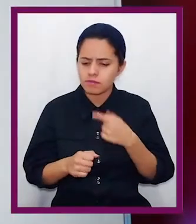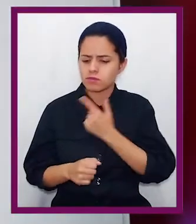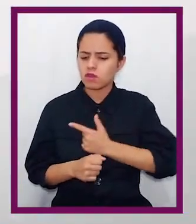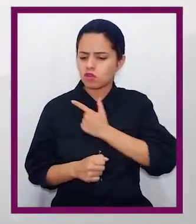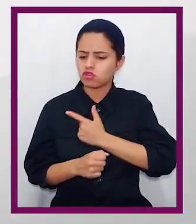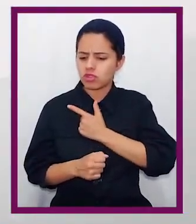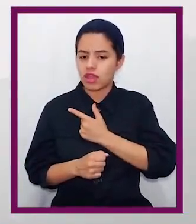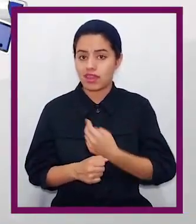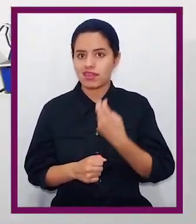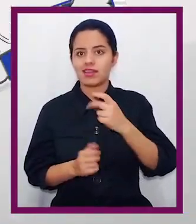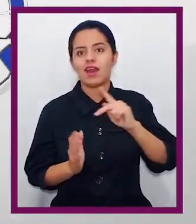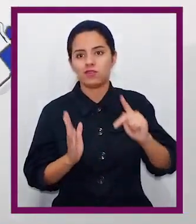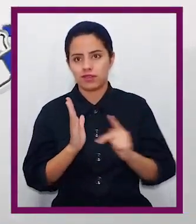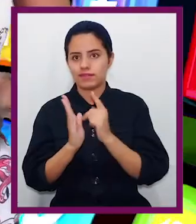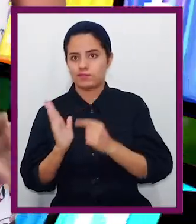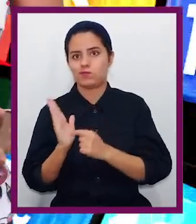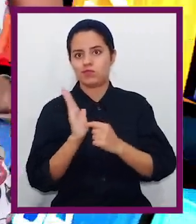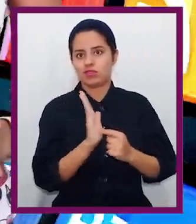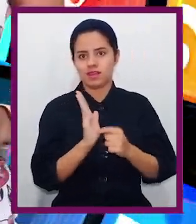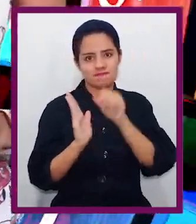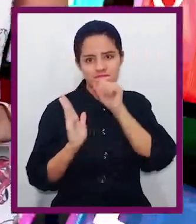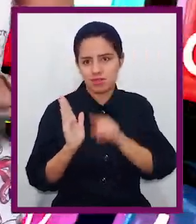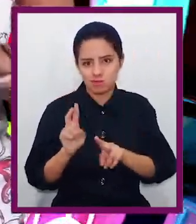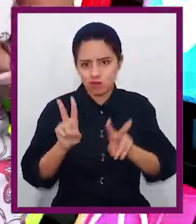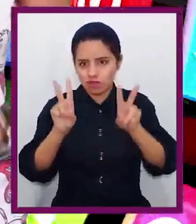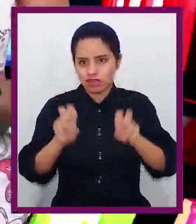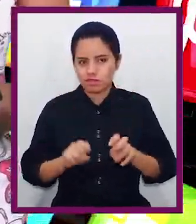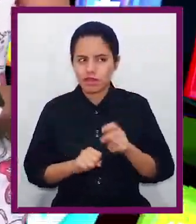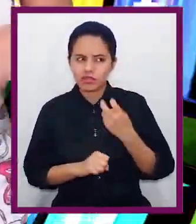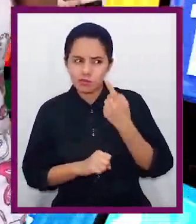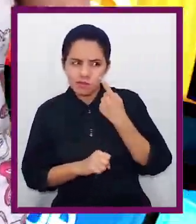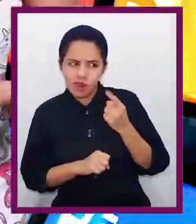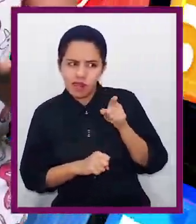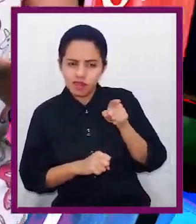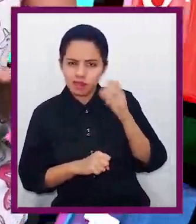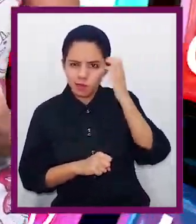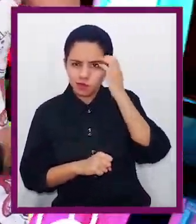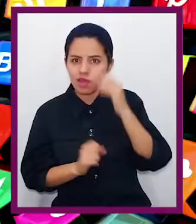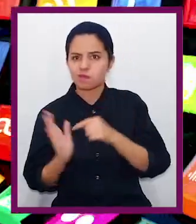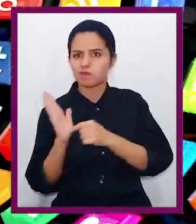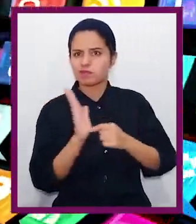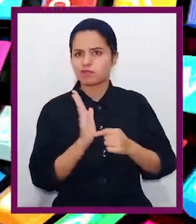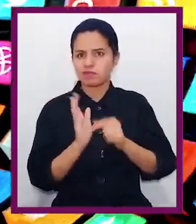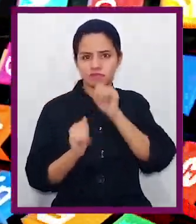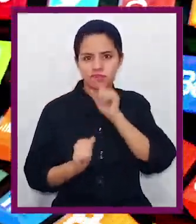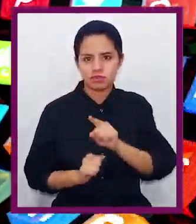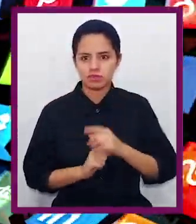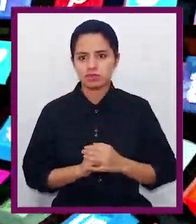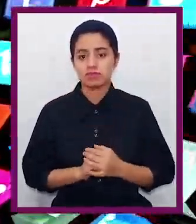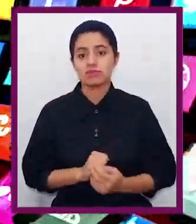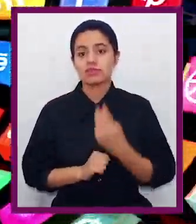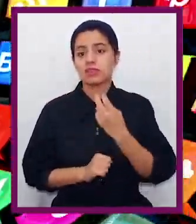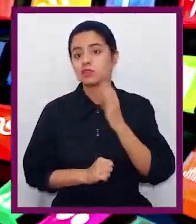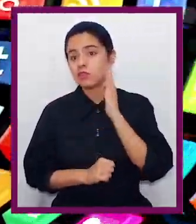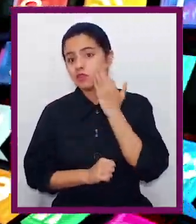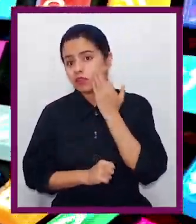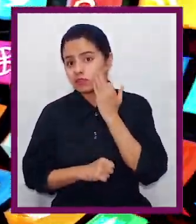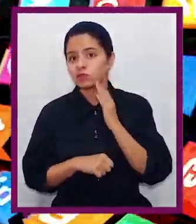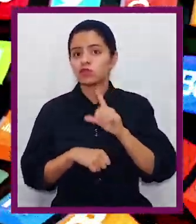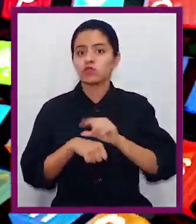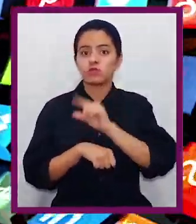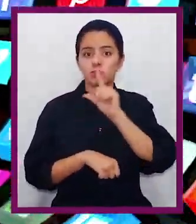das me gusta. Así funciona el algoritmo, que va formulando y definiendo lo que te proponen. Por eso no podemos decir que